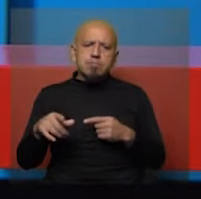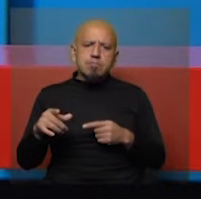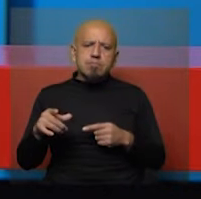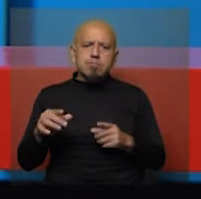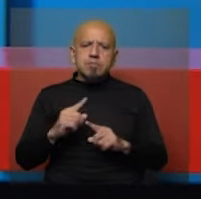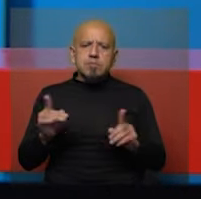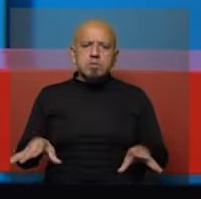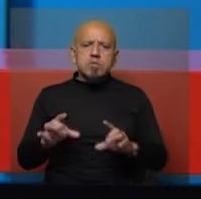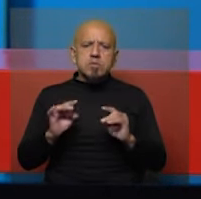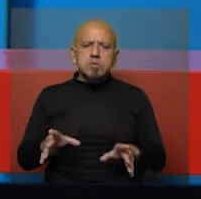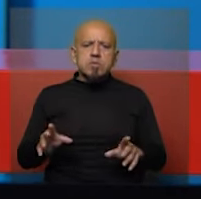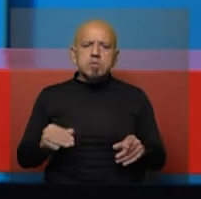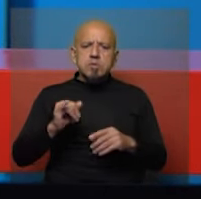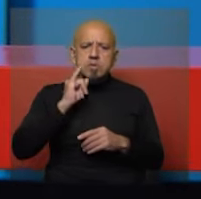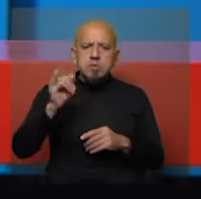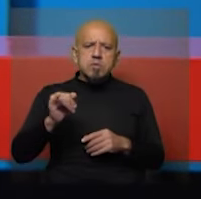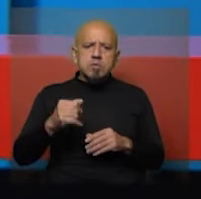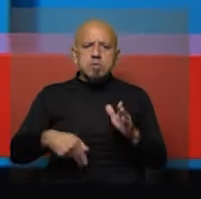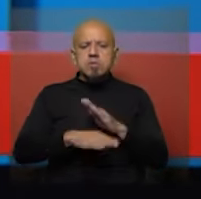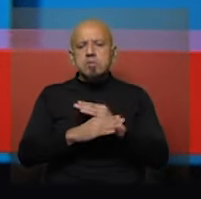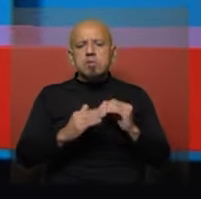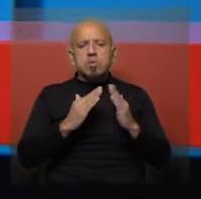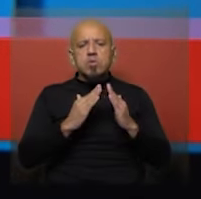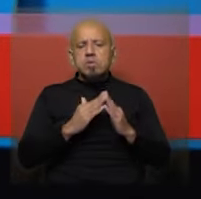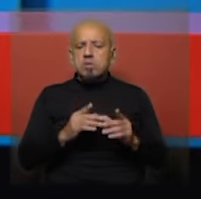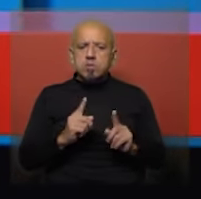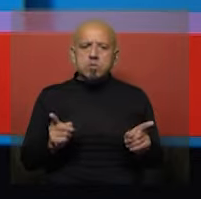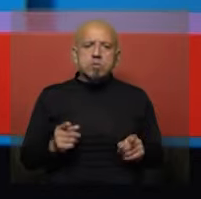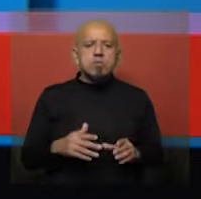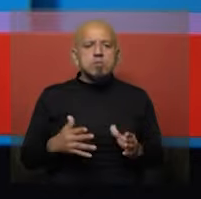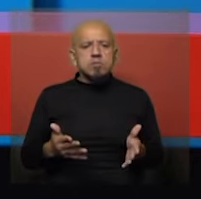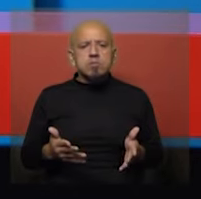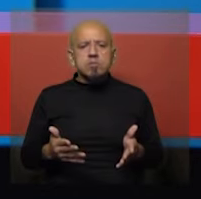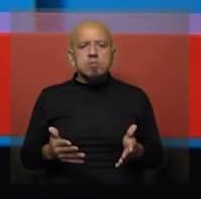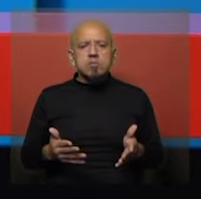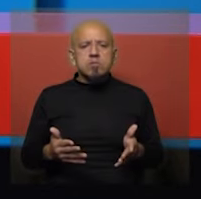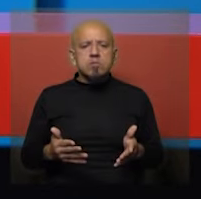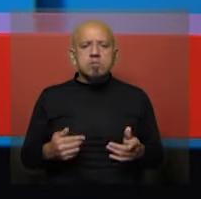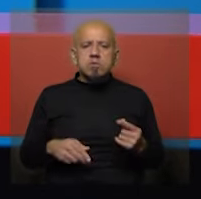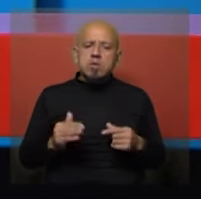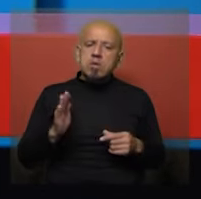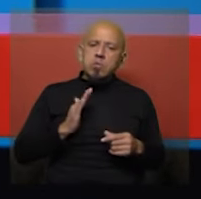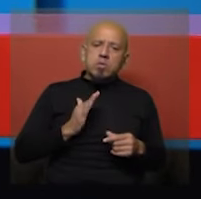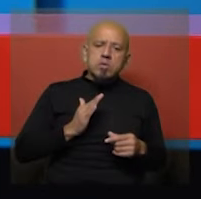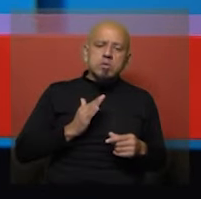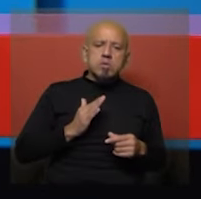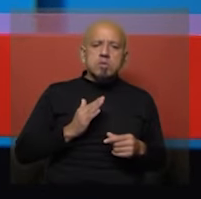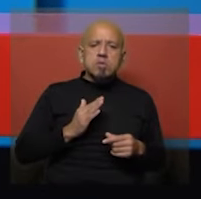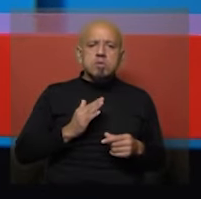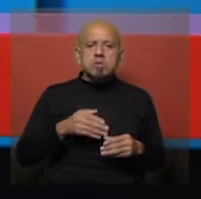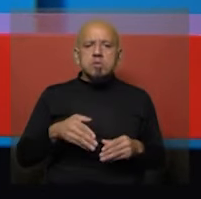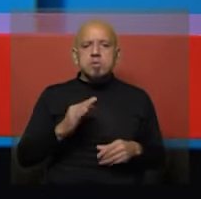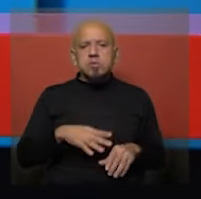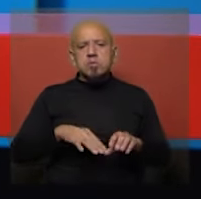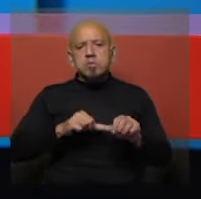es solamente que hace la denuncia y se va para su casa y se cumplen las medidas sino que eh las mujeres tienen que ir a una audiencia